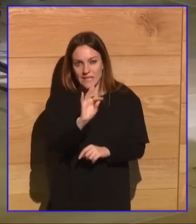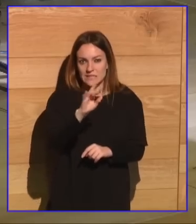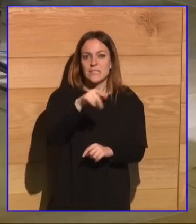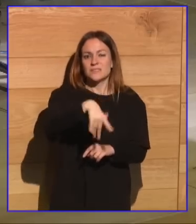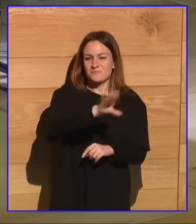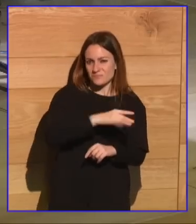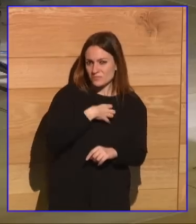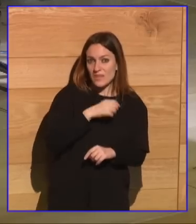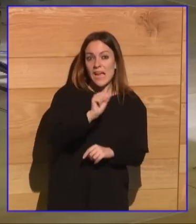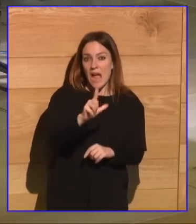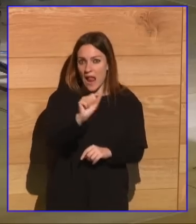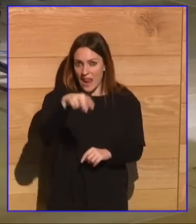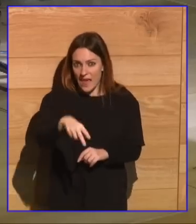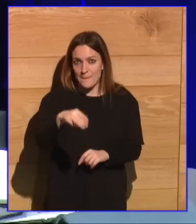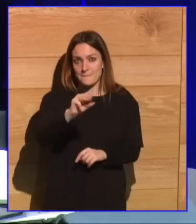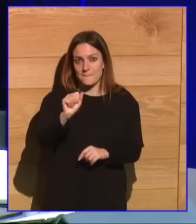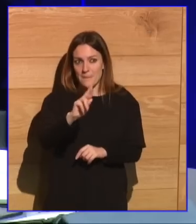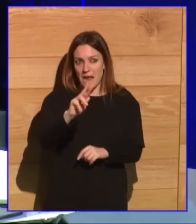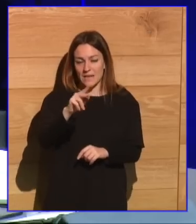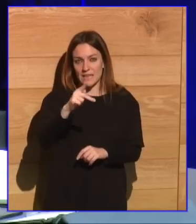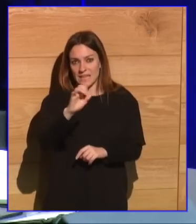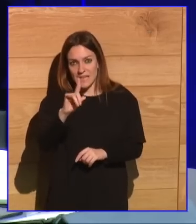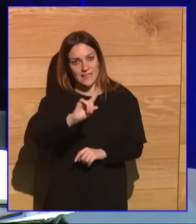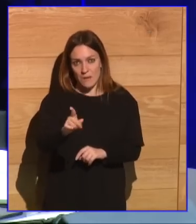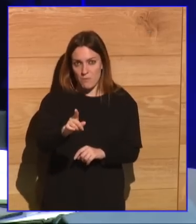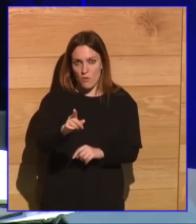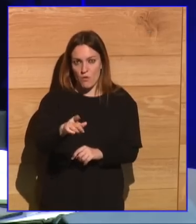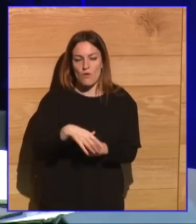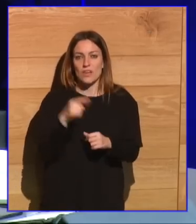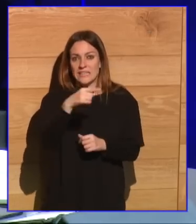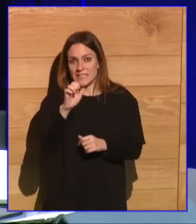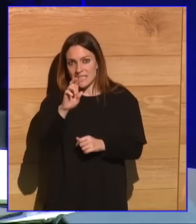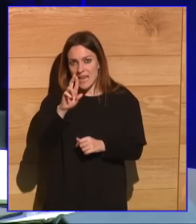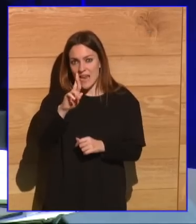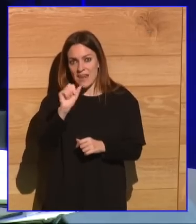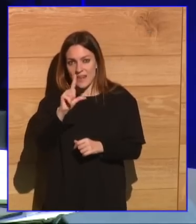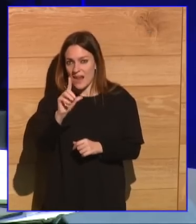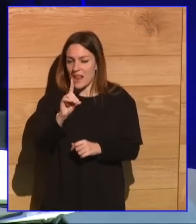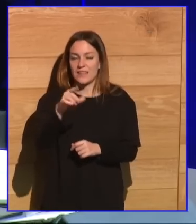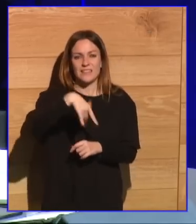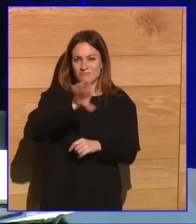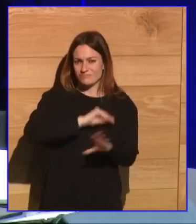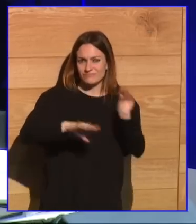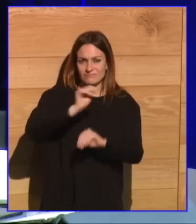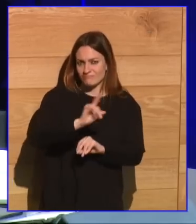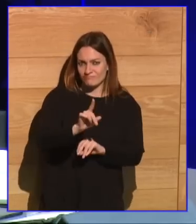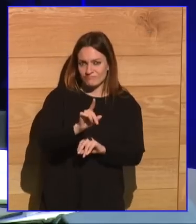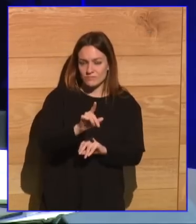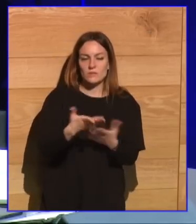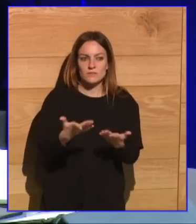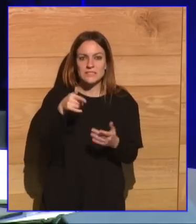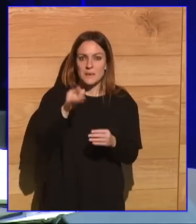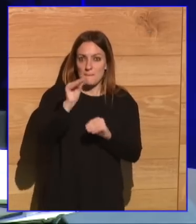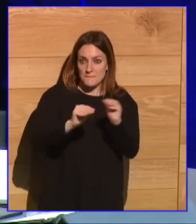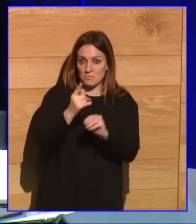Parker, que considera, insisto, que es una película para estudiantes, y que no entiende Gerald Scarfe, a quien le paran cada 2 por 3 preguntándole si no le ha cambiado la